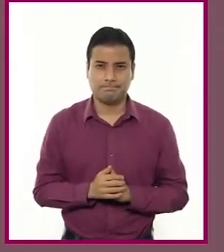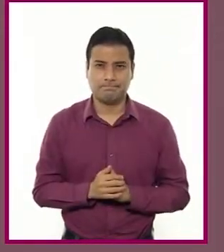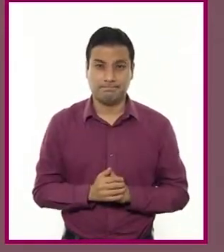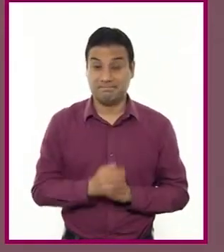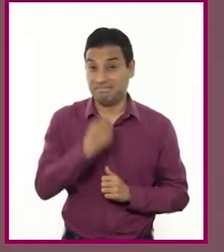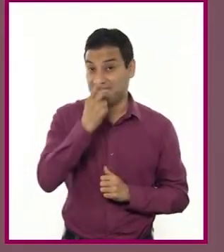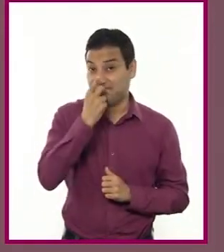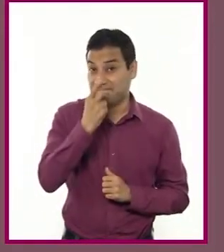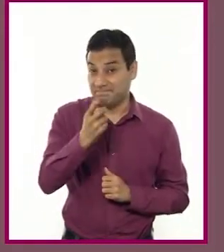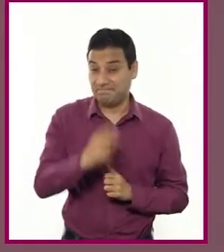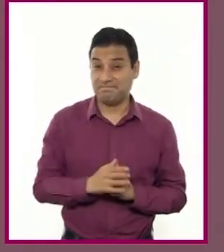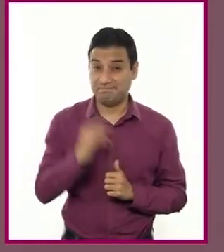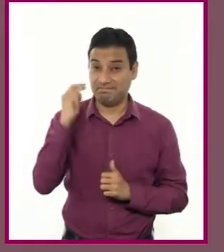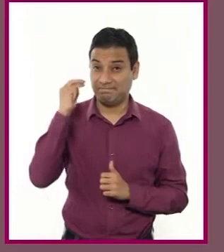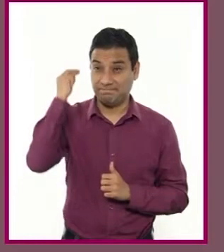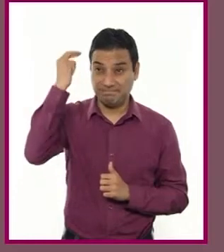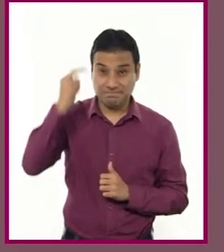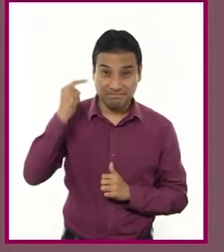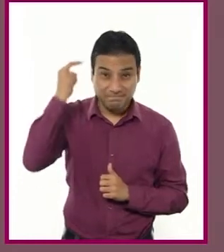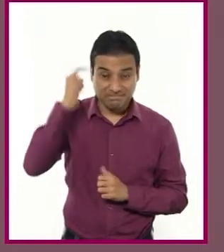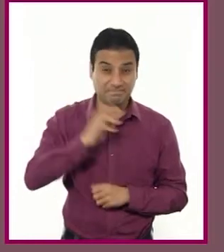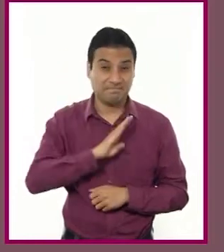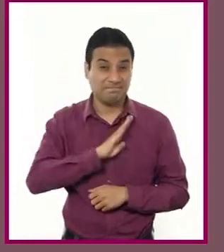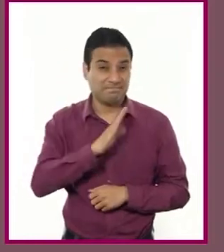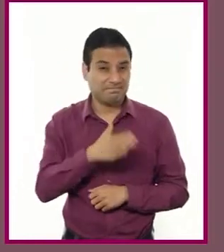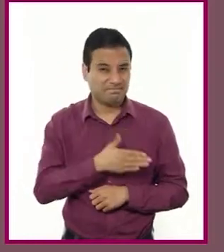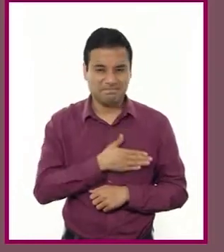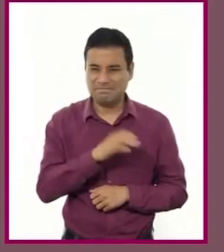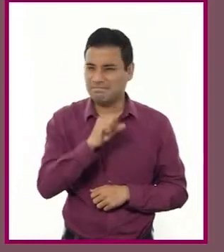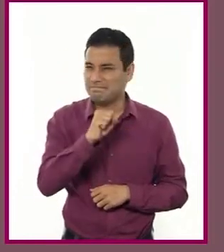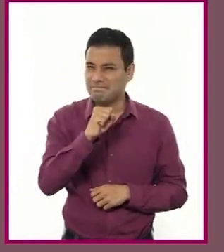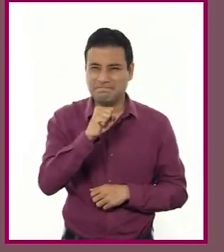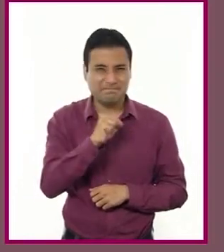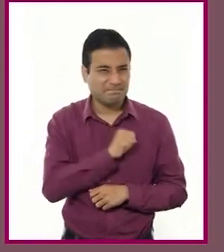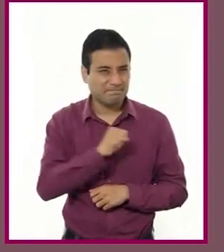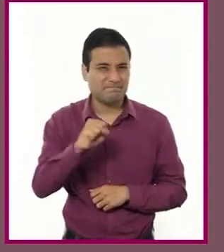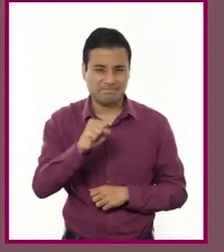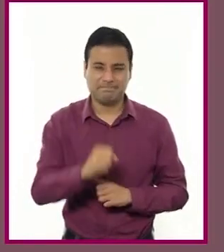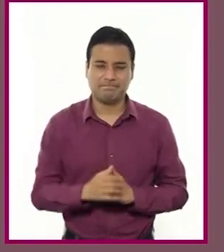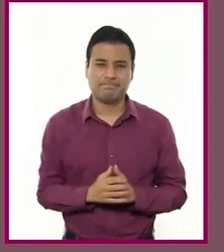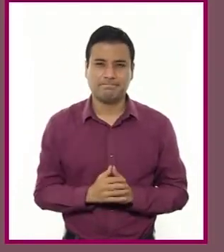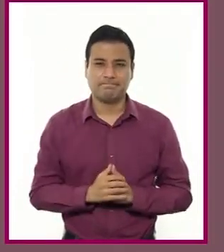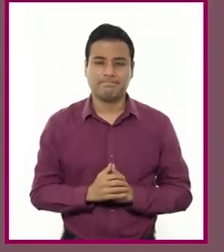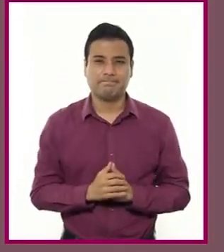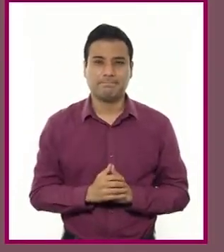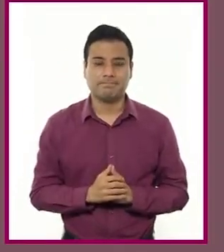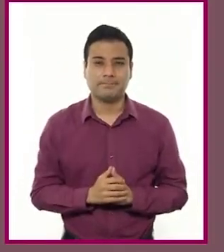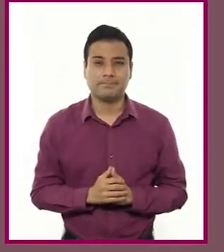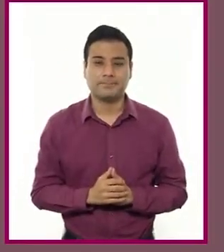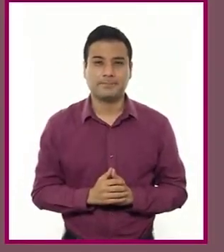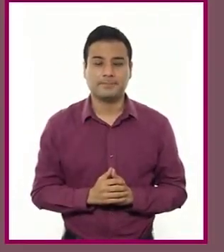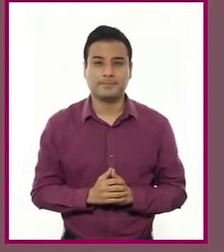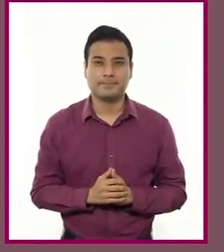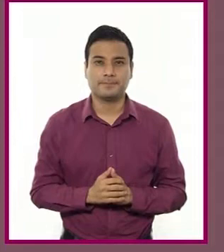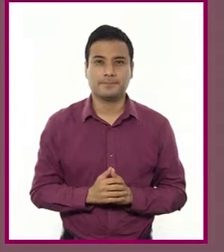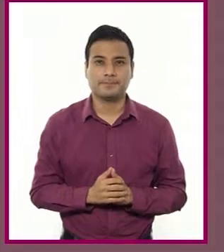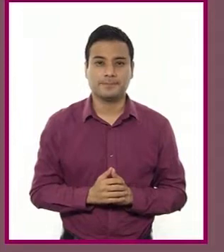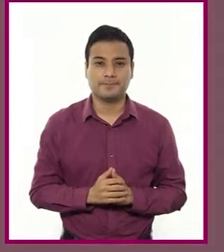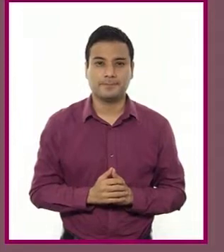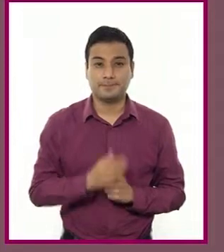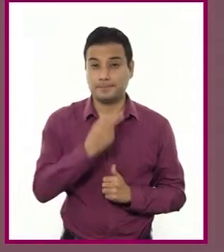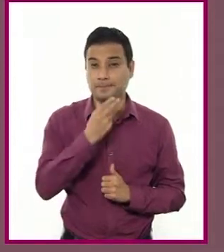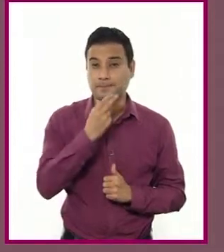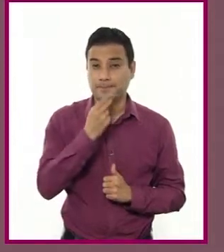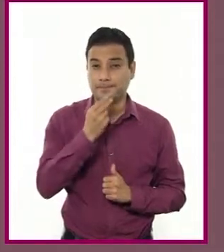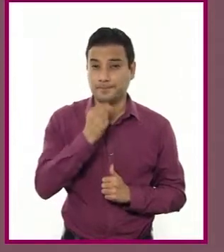monarquía hispánica, en especial en lo referido a su actuación en el continente americano. Fray Bernardino